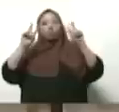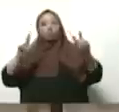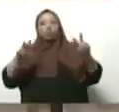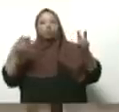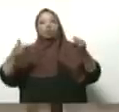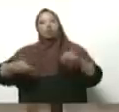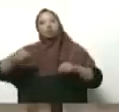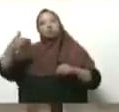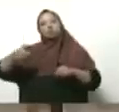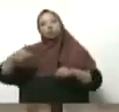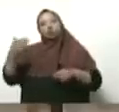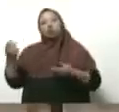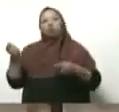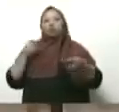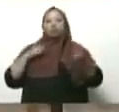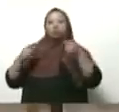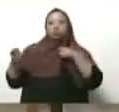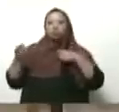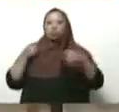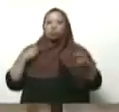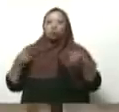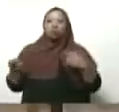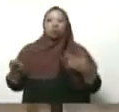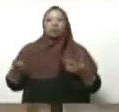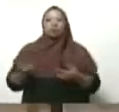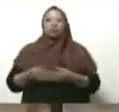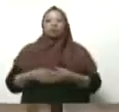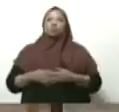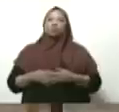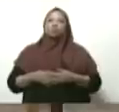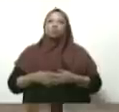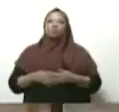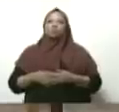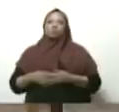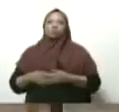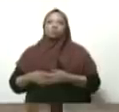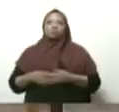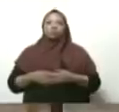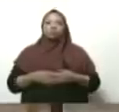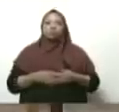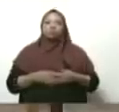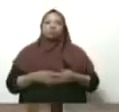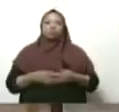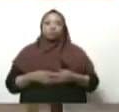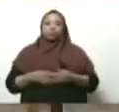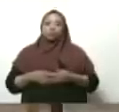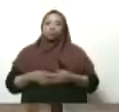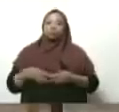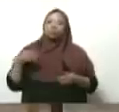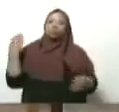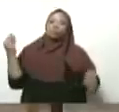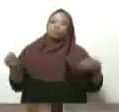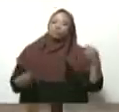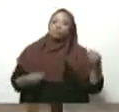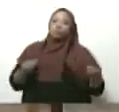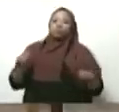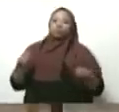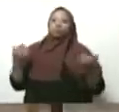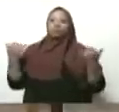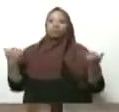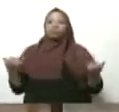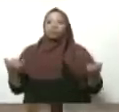importante coordinación hemos venido llevando a cabo que obviamente nos dan como ya